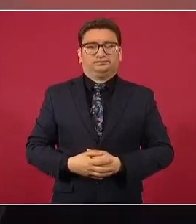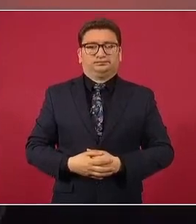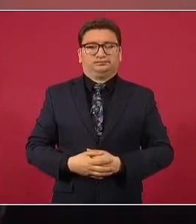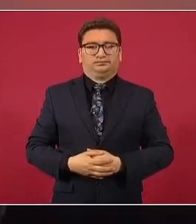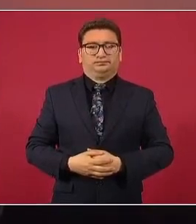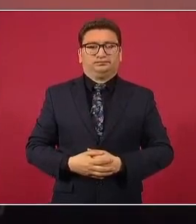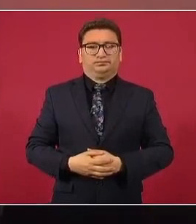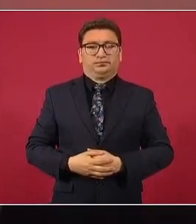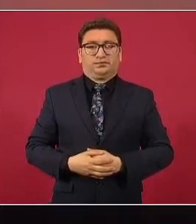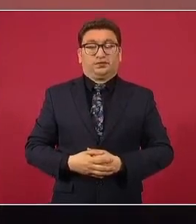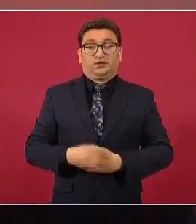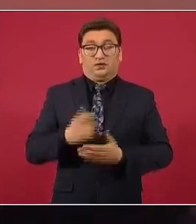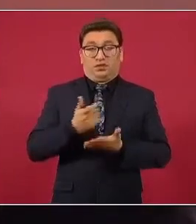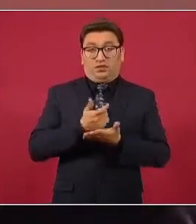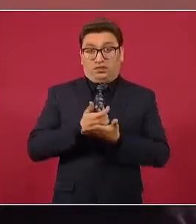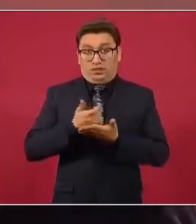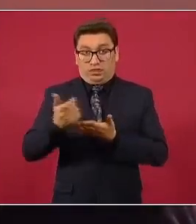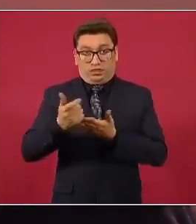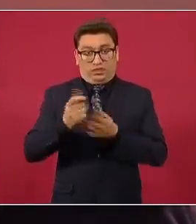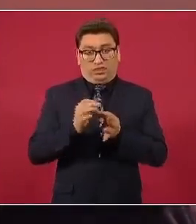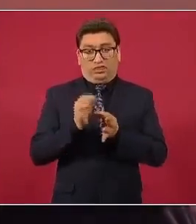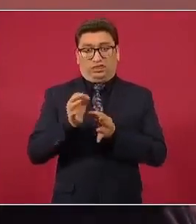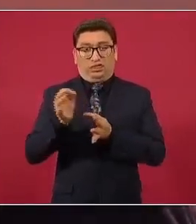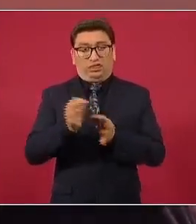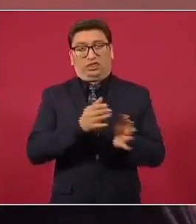que no haya demora en el pago,